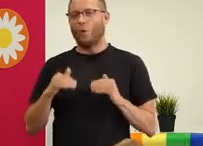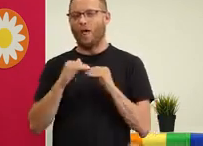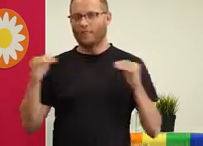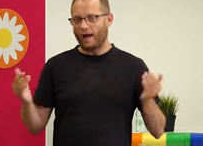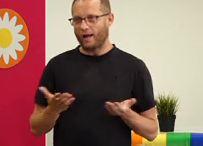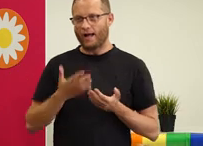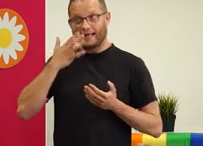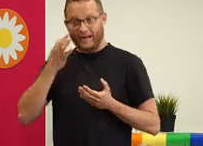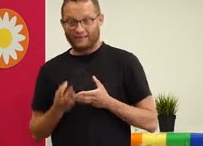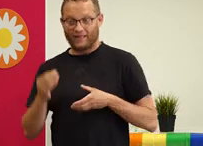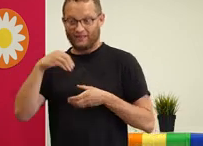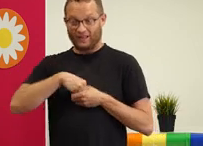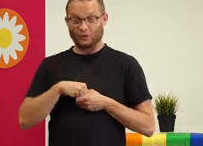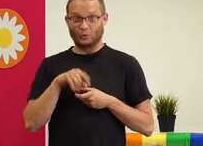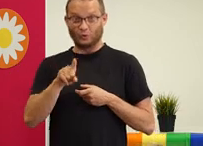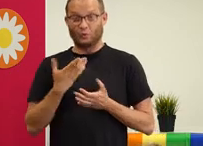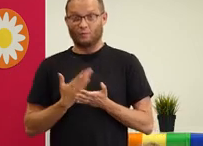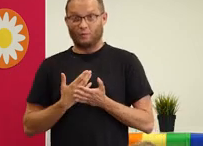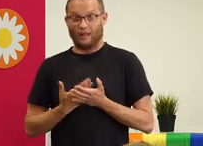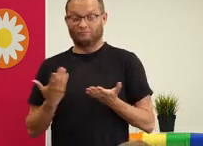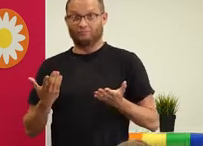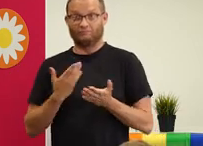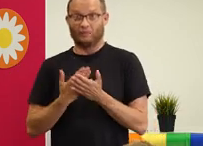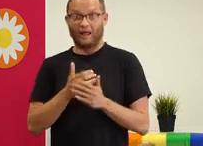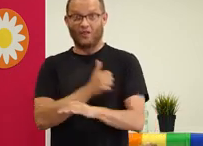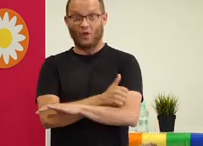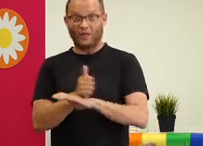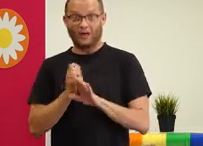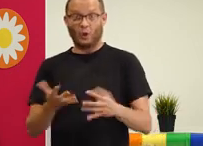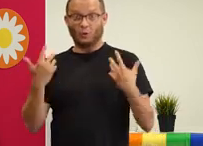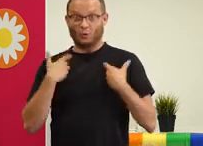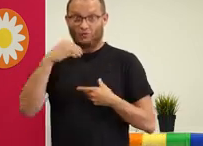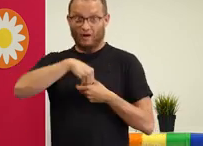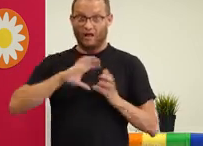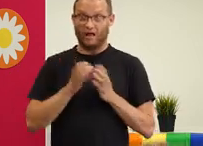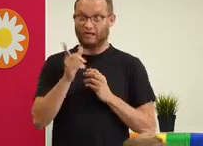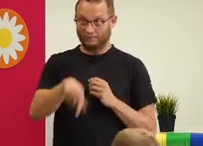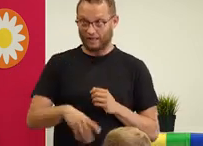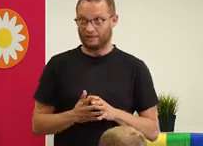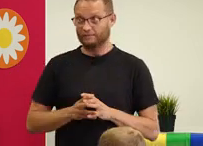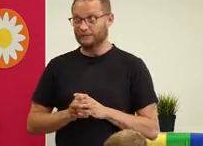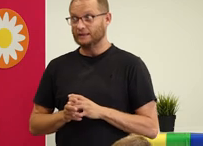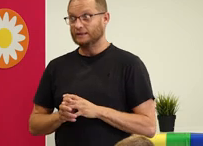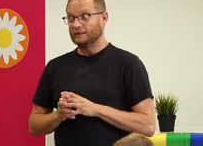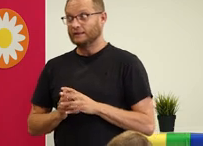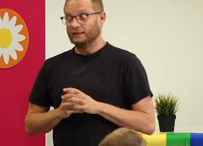igualdad, cuando en realidad sus propios ciudadanos sufren. Para